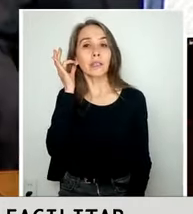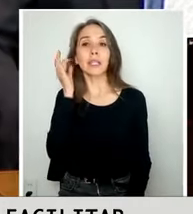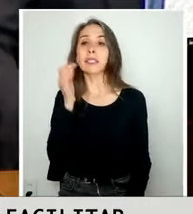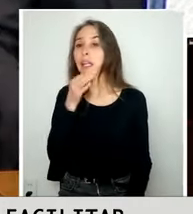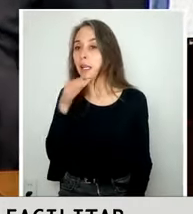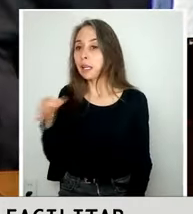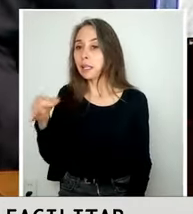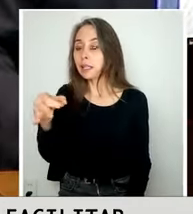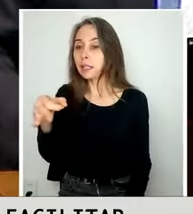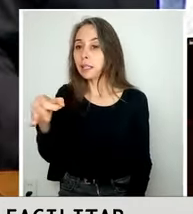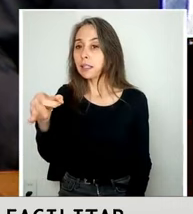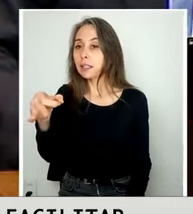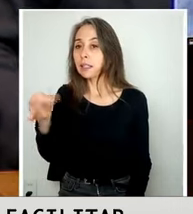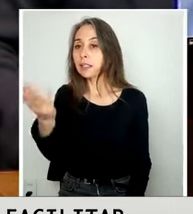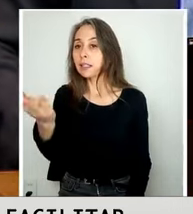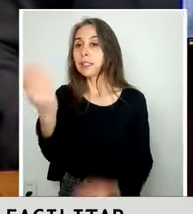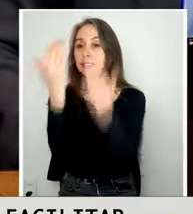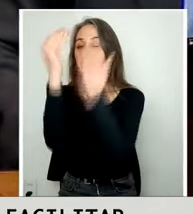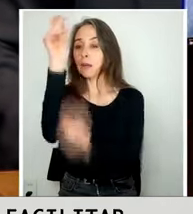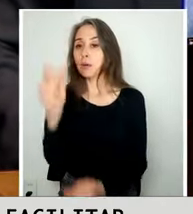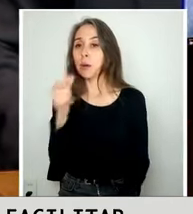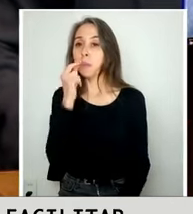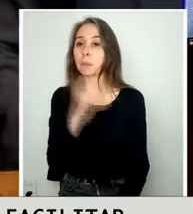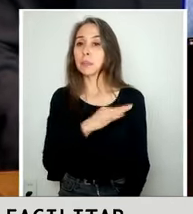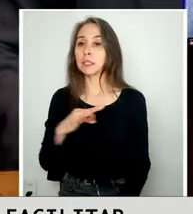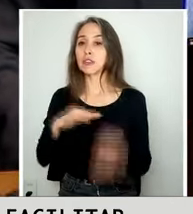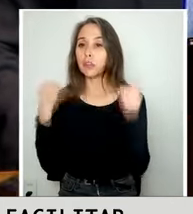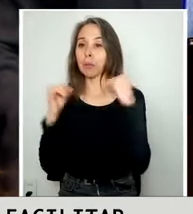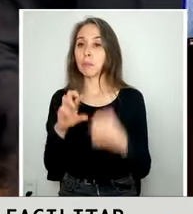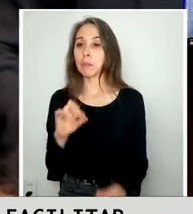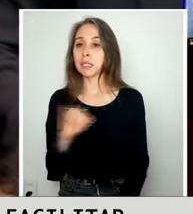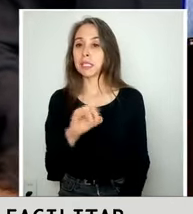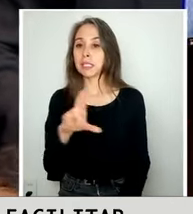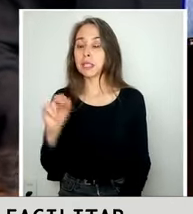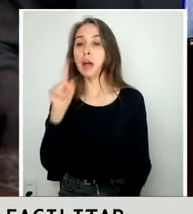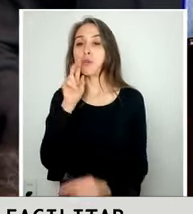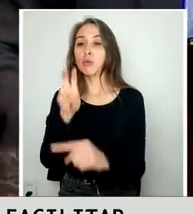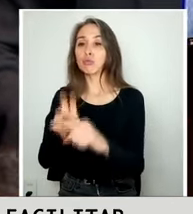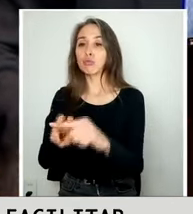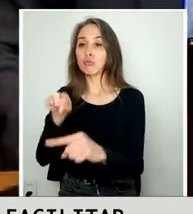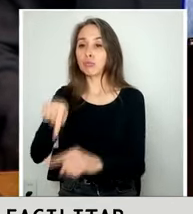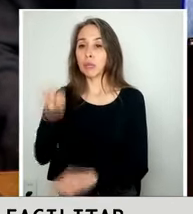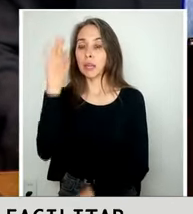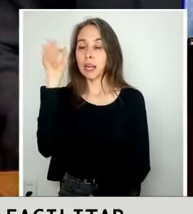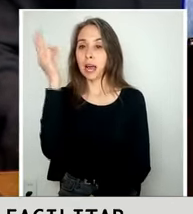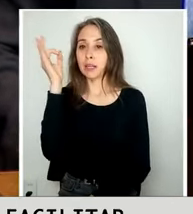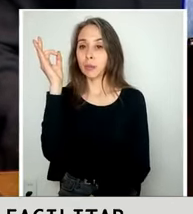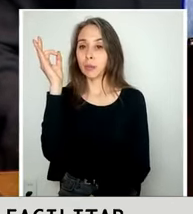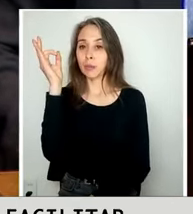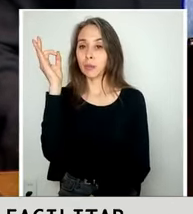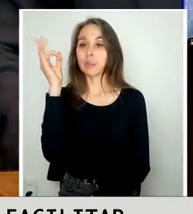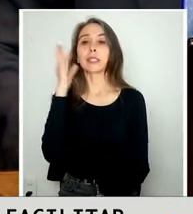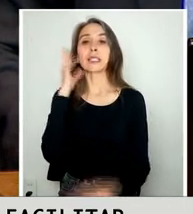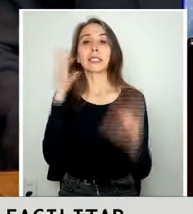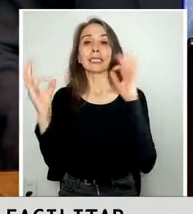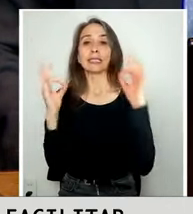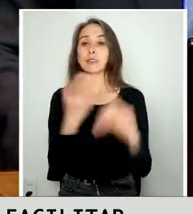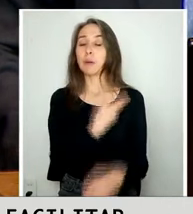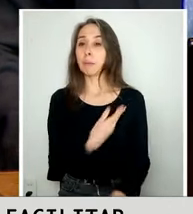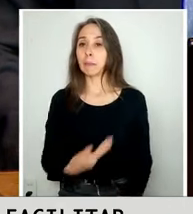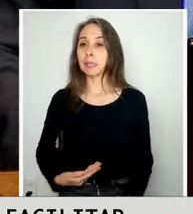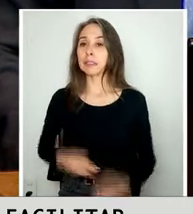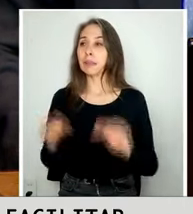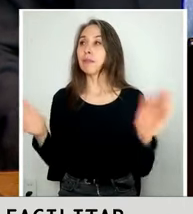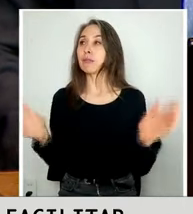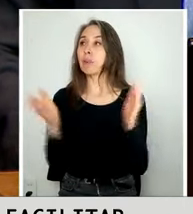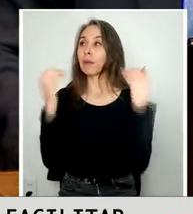supuesto al ministro de deporte Don Jaime Pizarro que está presente en esta sesión si no vicepresidenta fomentar el deporte desde